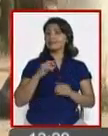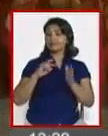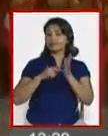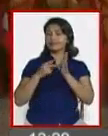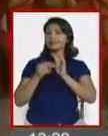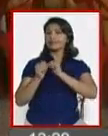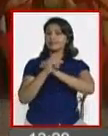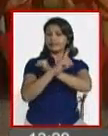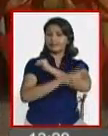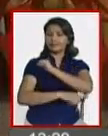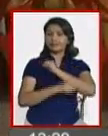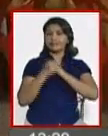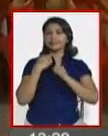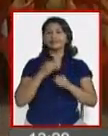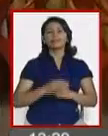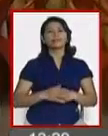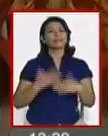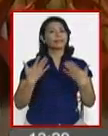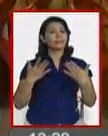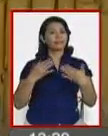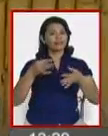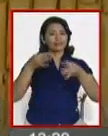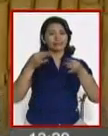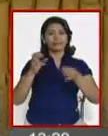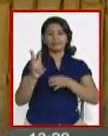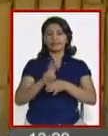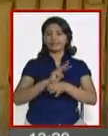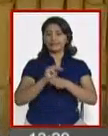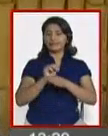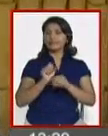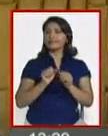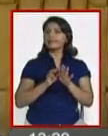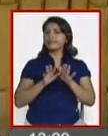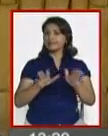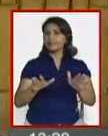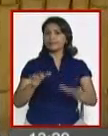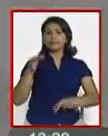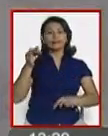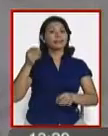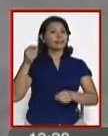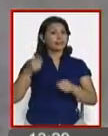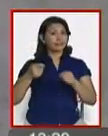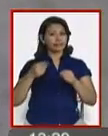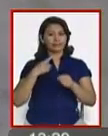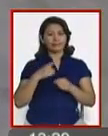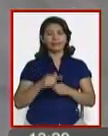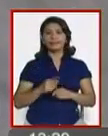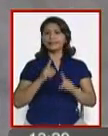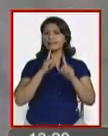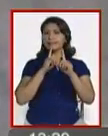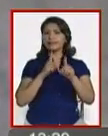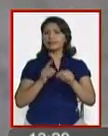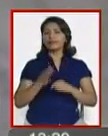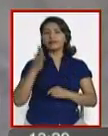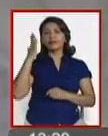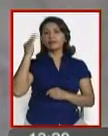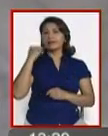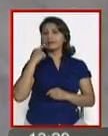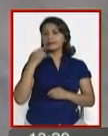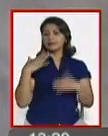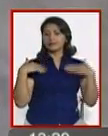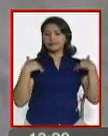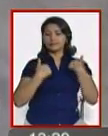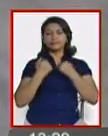¿no? Y eso lo tiene que definir el Ministerio Público, bueno, cuando el juez dicte una sentencia, porque